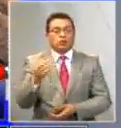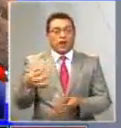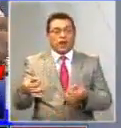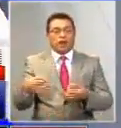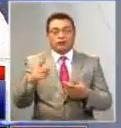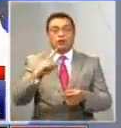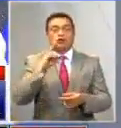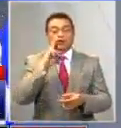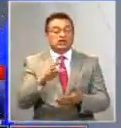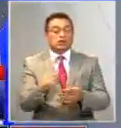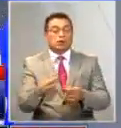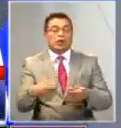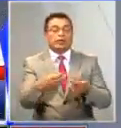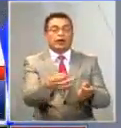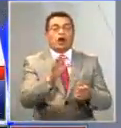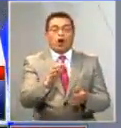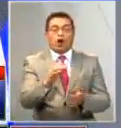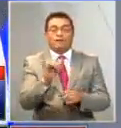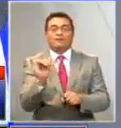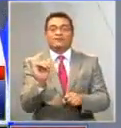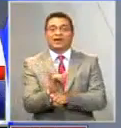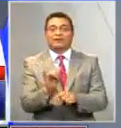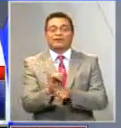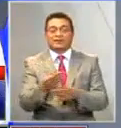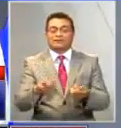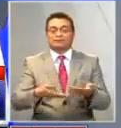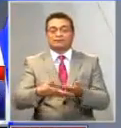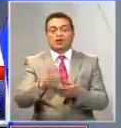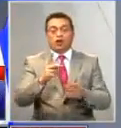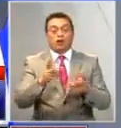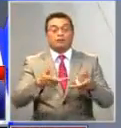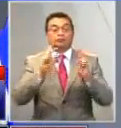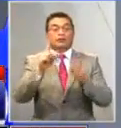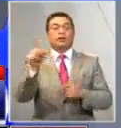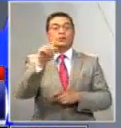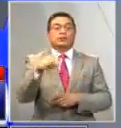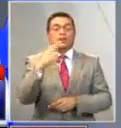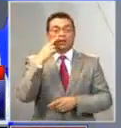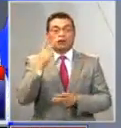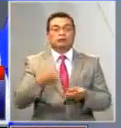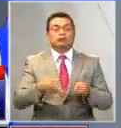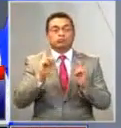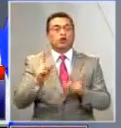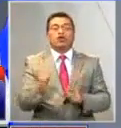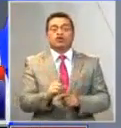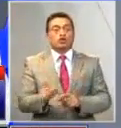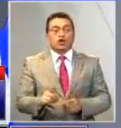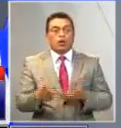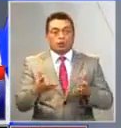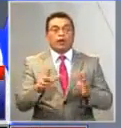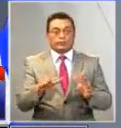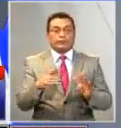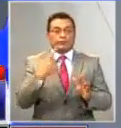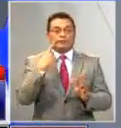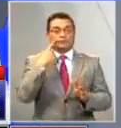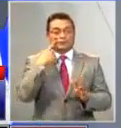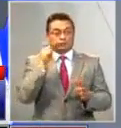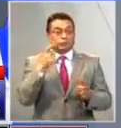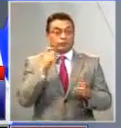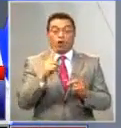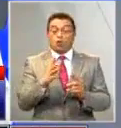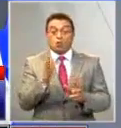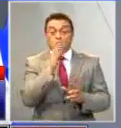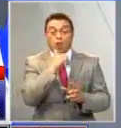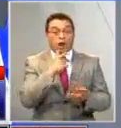prestó el servicio o que eran facturas que no tenían autorización de impuestos internos. Es un hecho que evade cualquier tipo de control y por